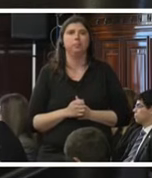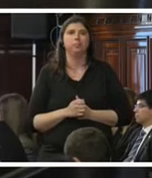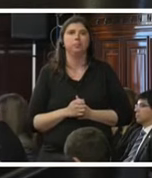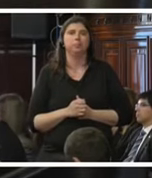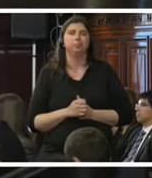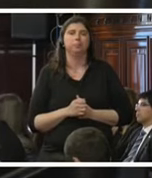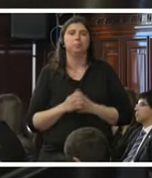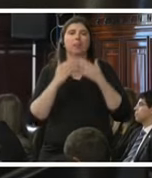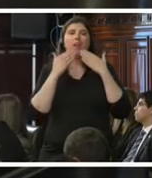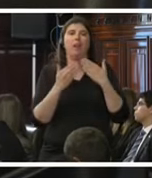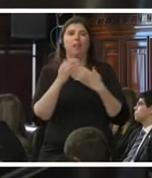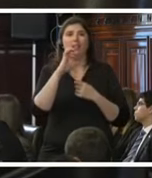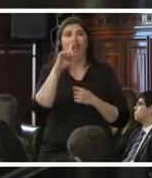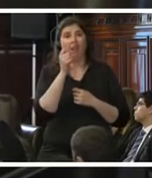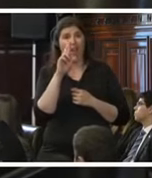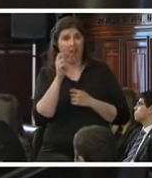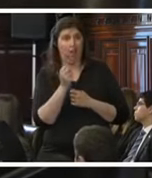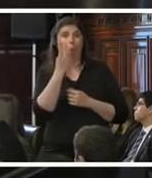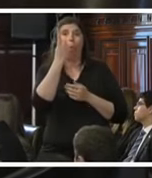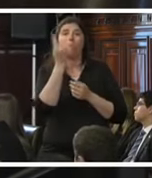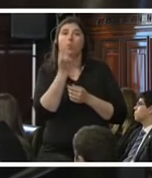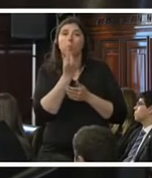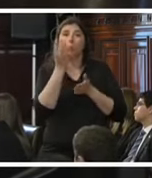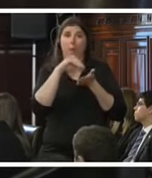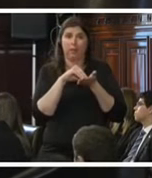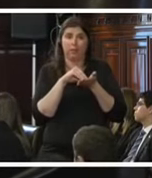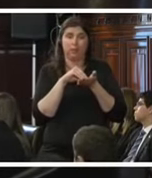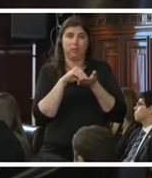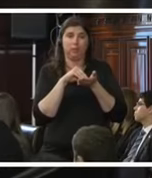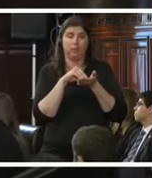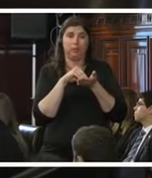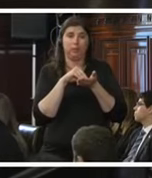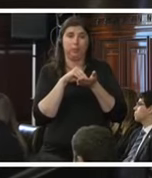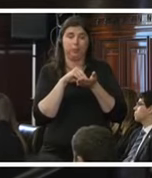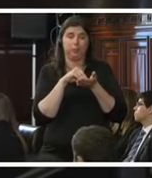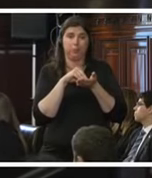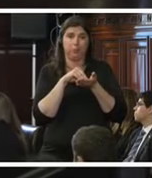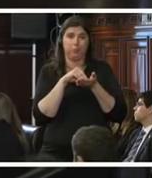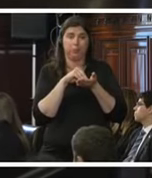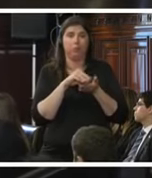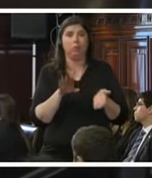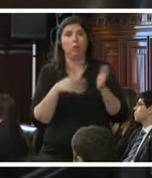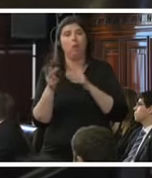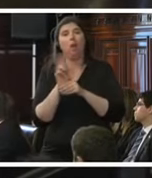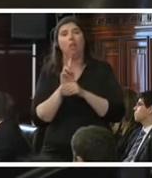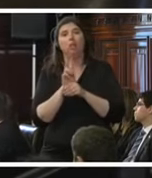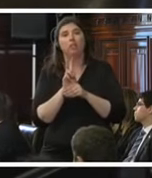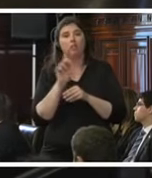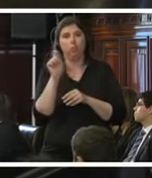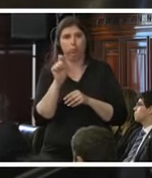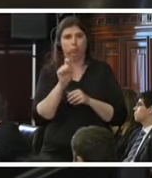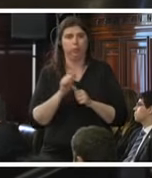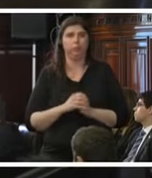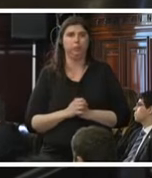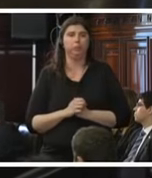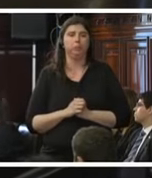Clara. Un minuto más, si me permite, para dar la palabra a los colegas del Ministerio de la Defensa Pública. In fact, you